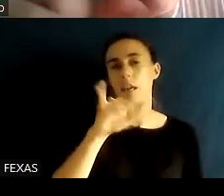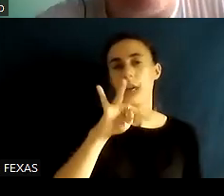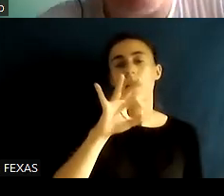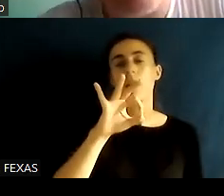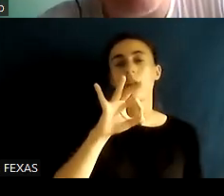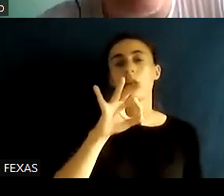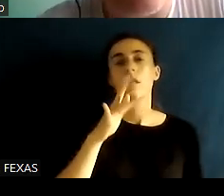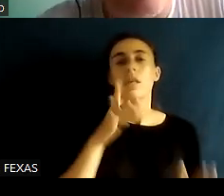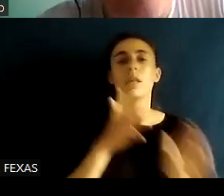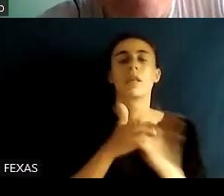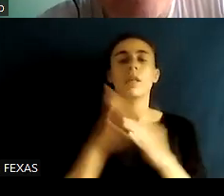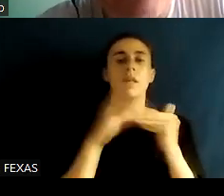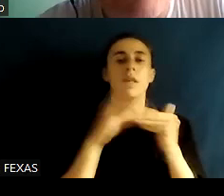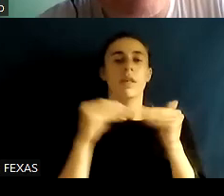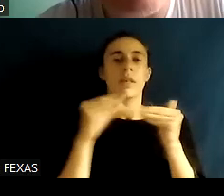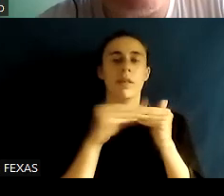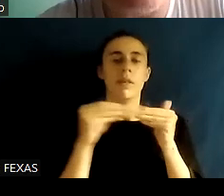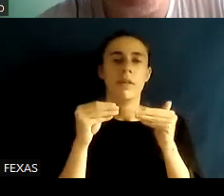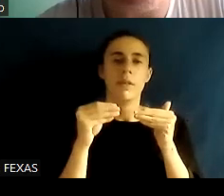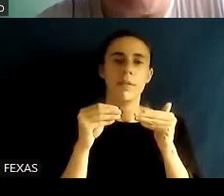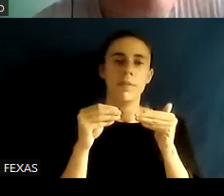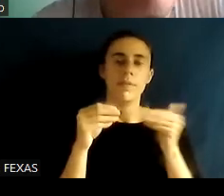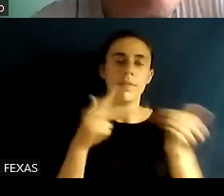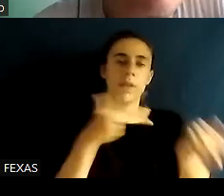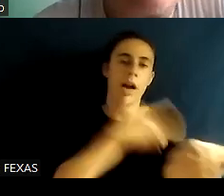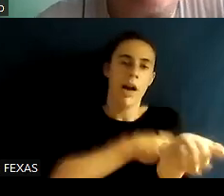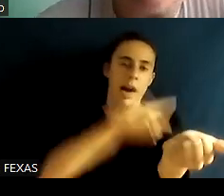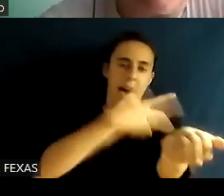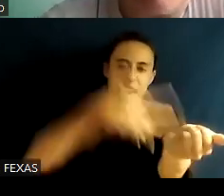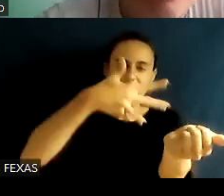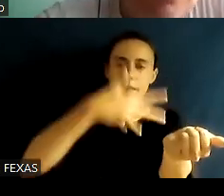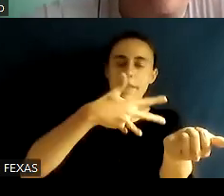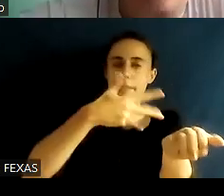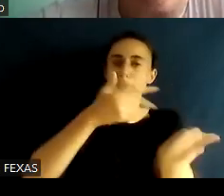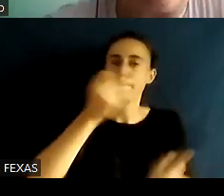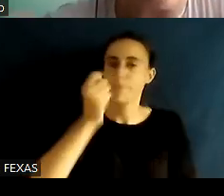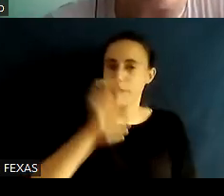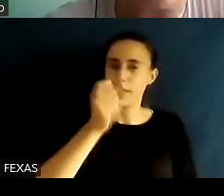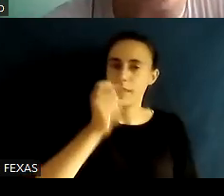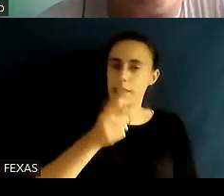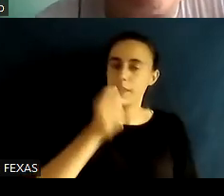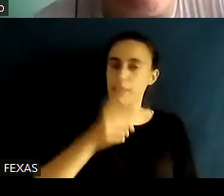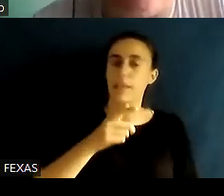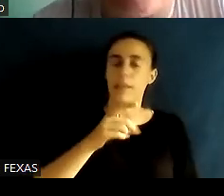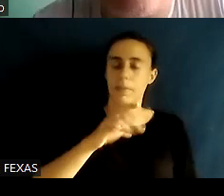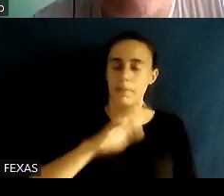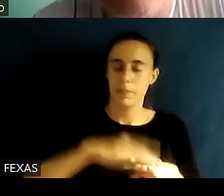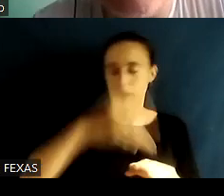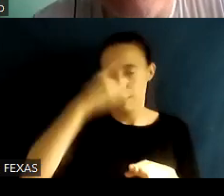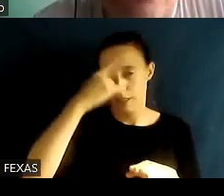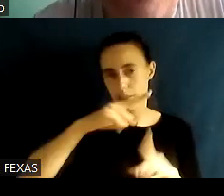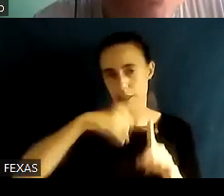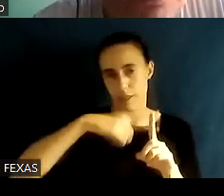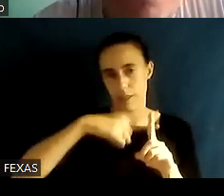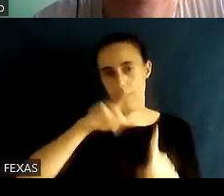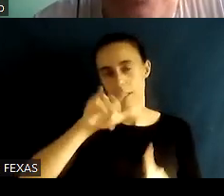pacientes a los que se les está haciendo una analítica de manera bastante frecuente para asegurarnos que el nivel de litio en el cuerpo es